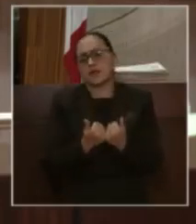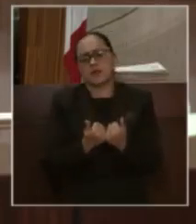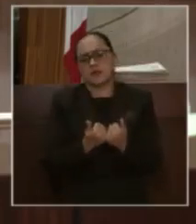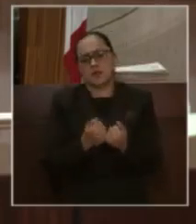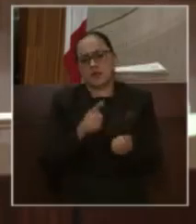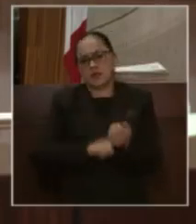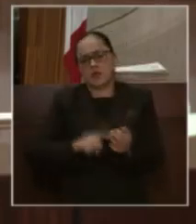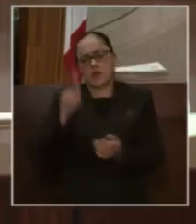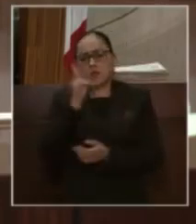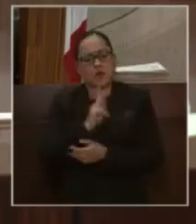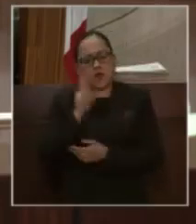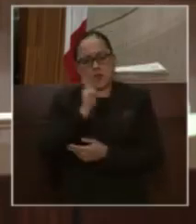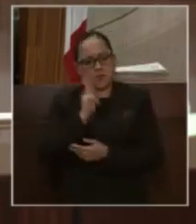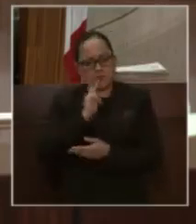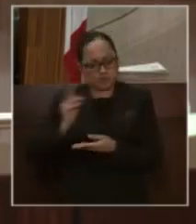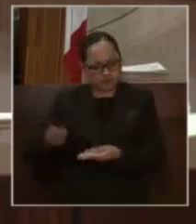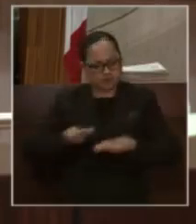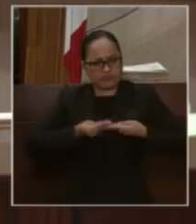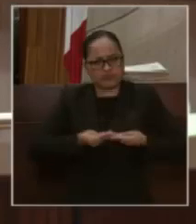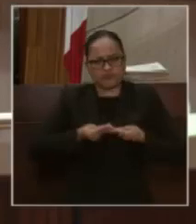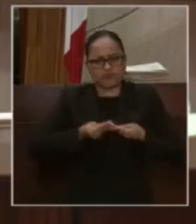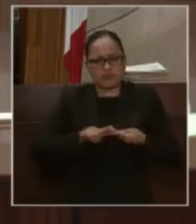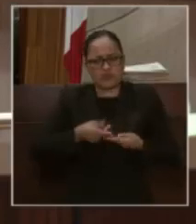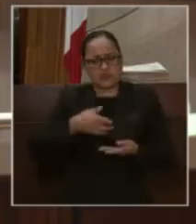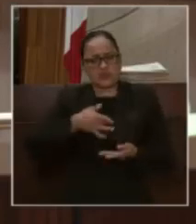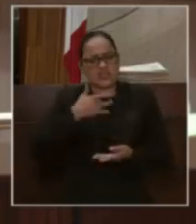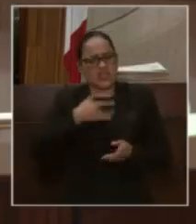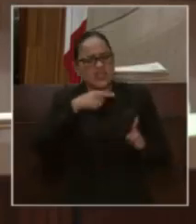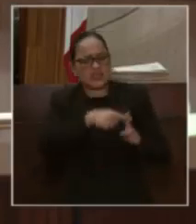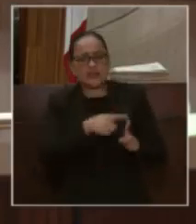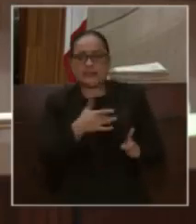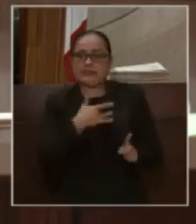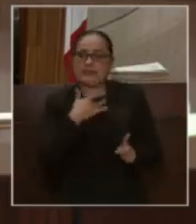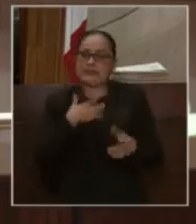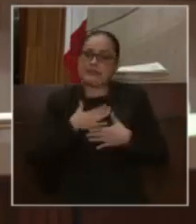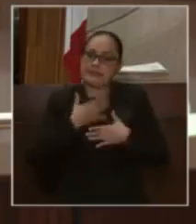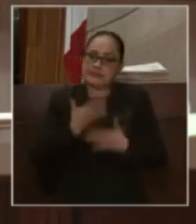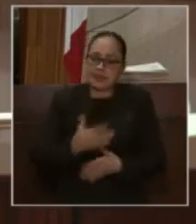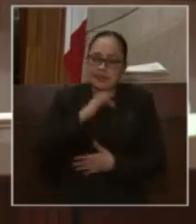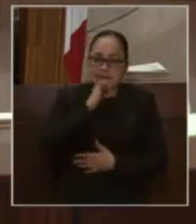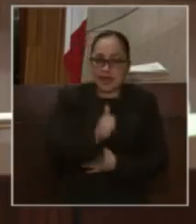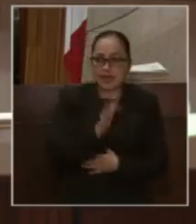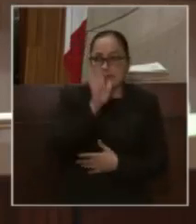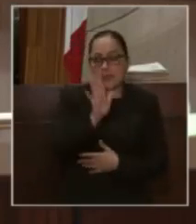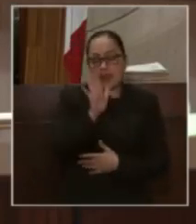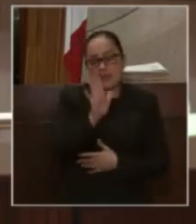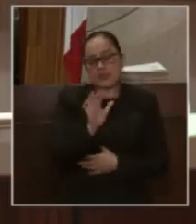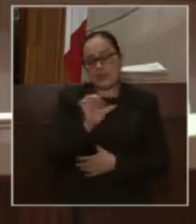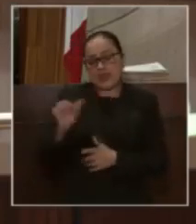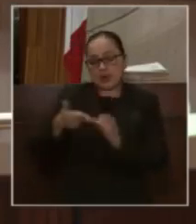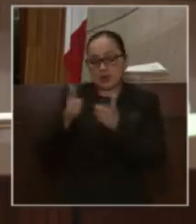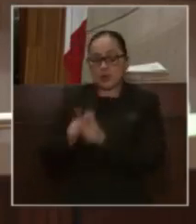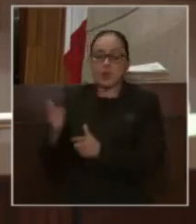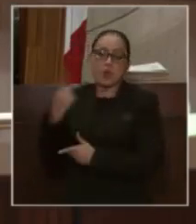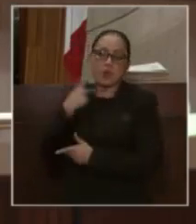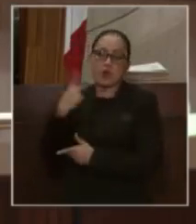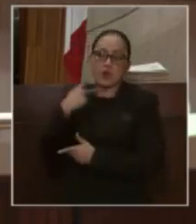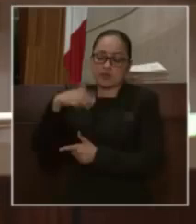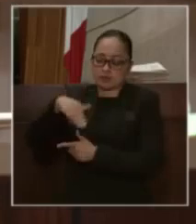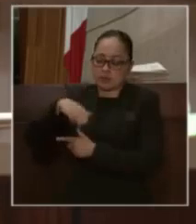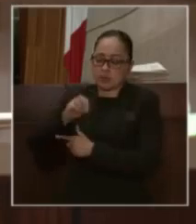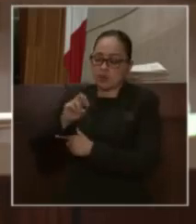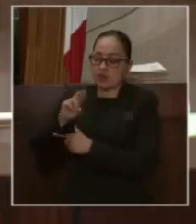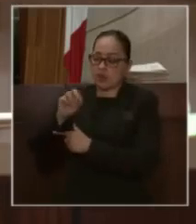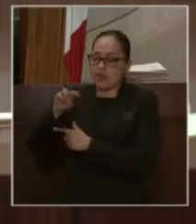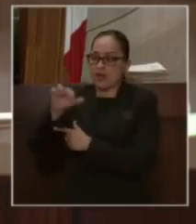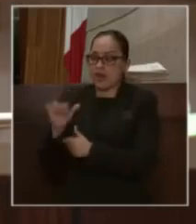nivel de prueba, esa mala fe que se está aduciendo del partido inculpado, del